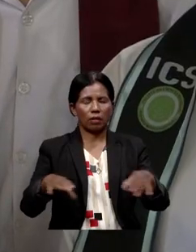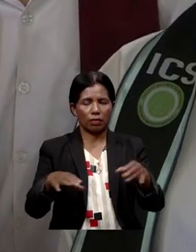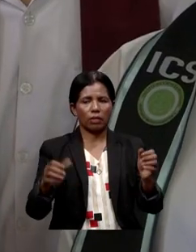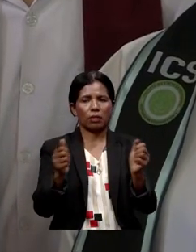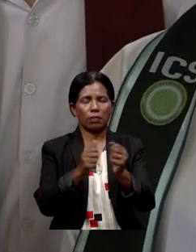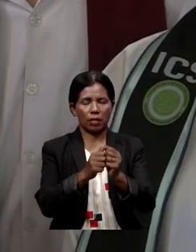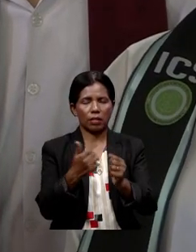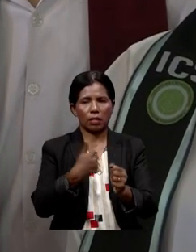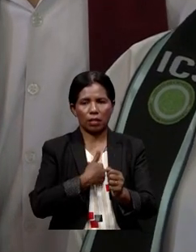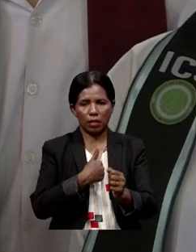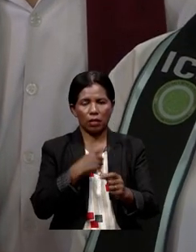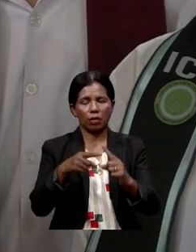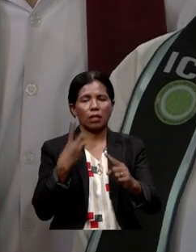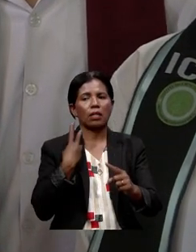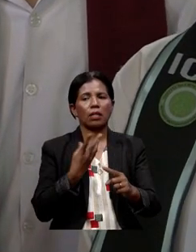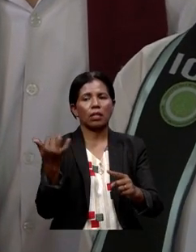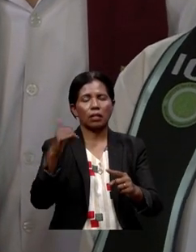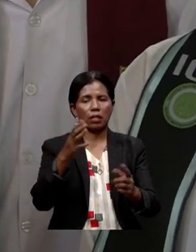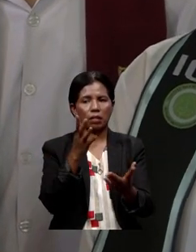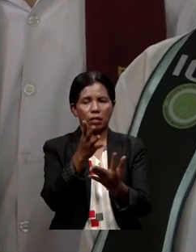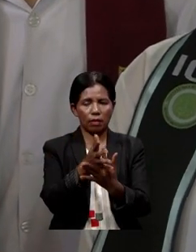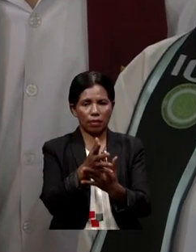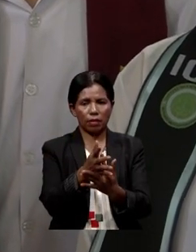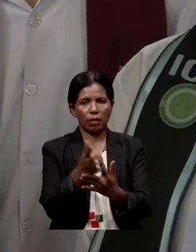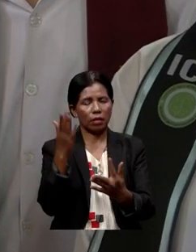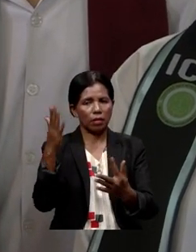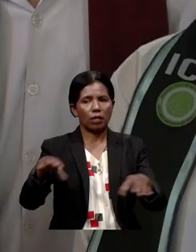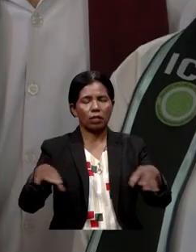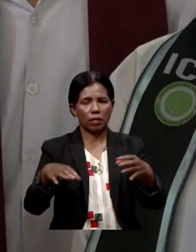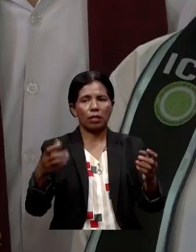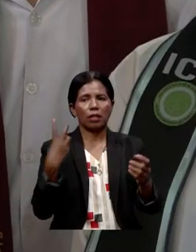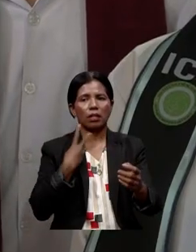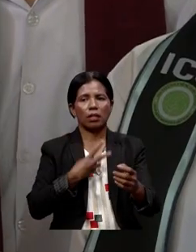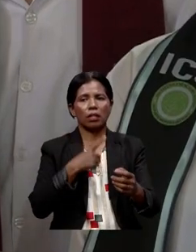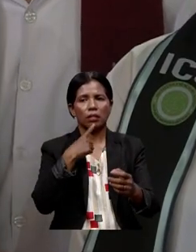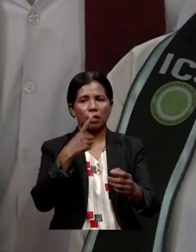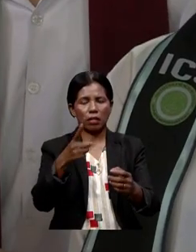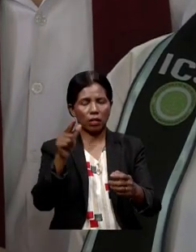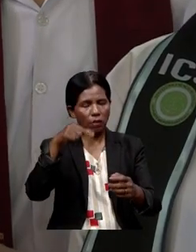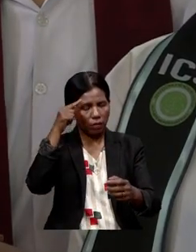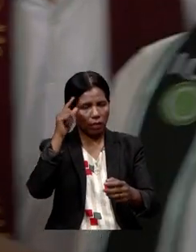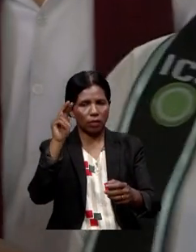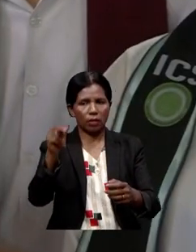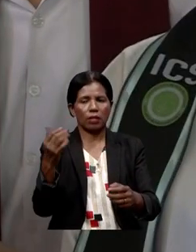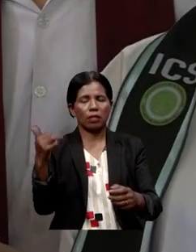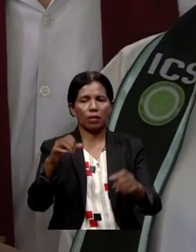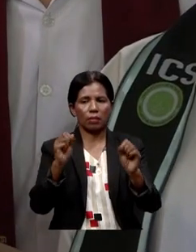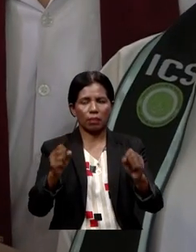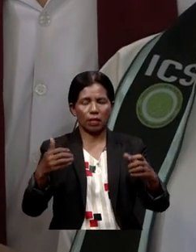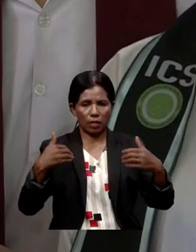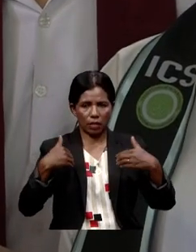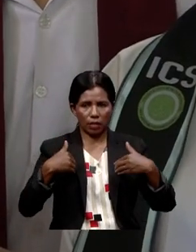servicio. Antonio Bañeri creo que será tama y servicio y de la legal, gobierno unión, será bella y